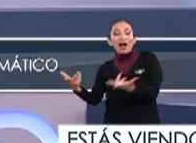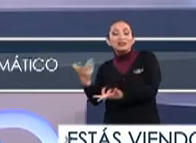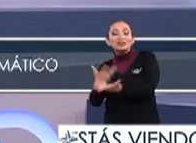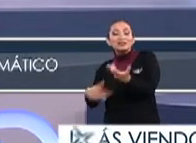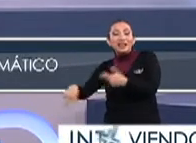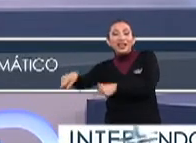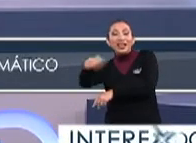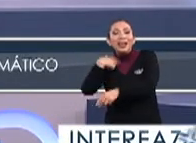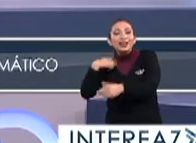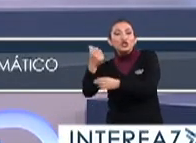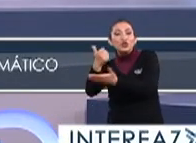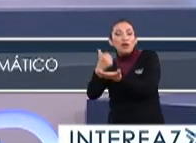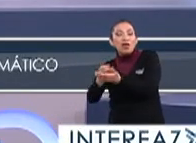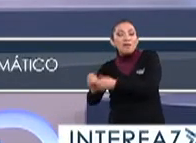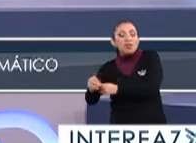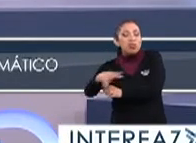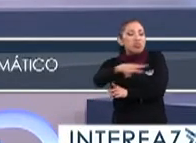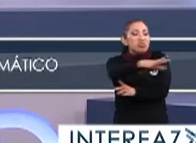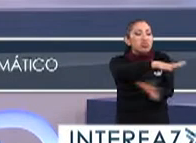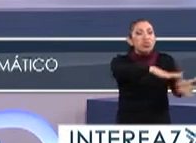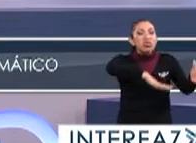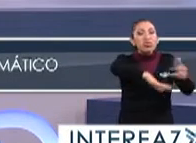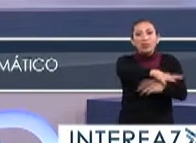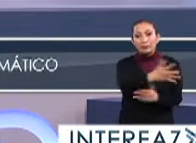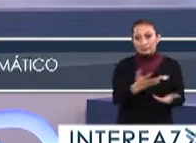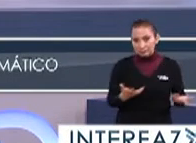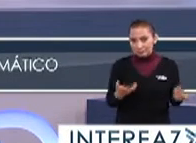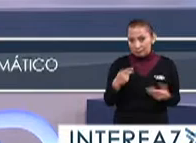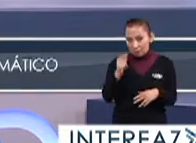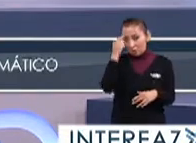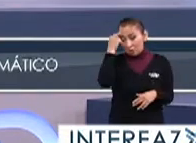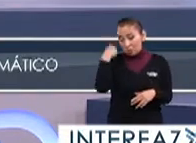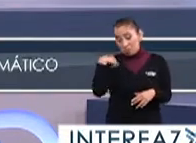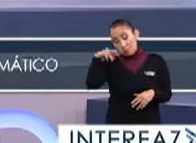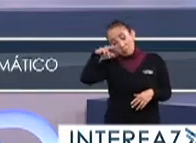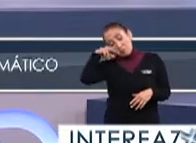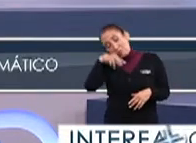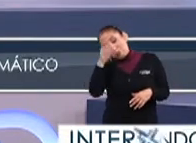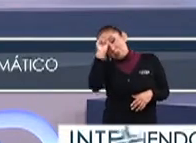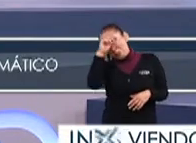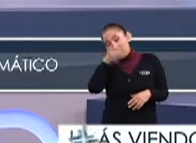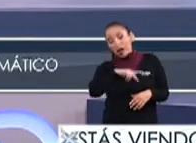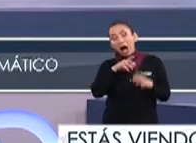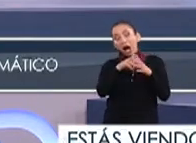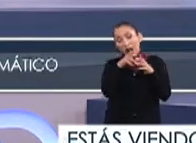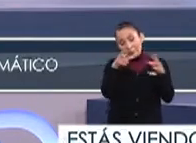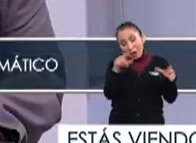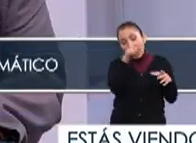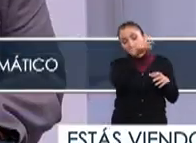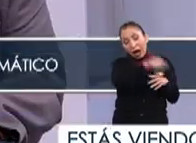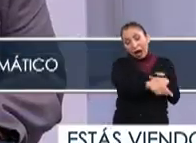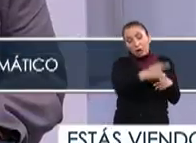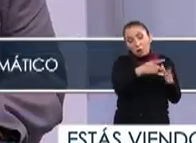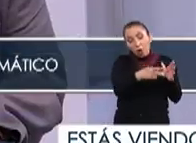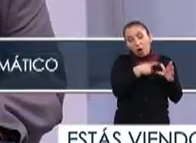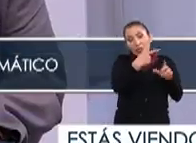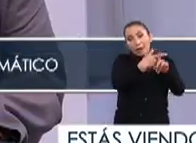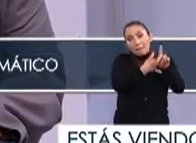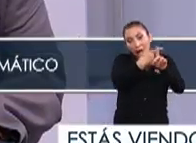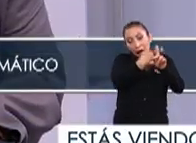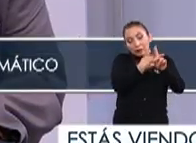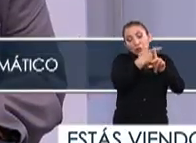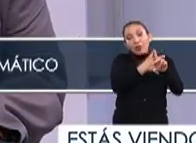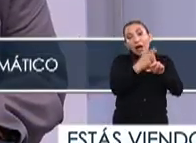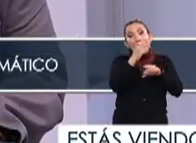factor antropogénico afecte también es importante, pero yo creo desde el punto de vista que sí hay un incremento, el incremento en la